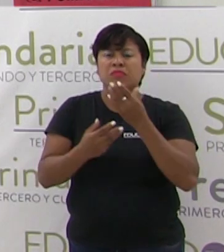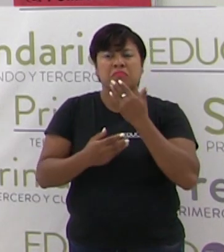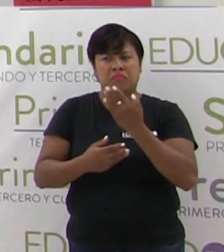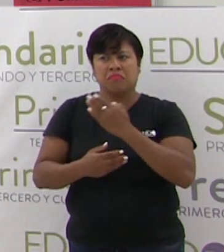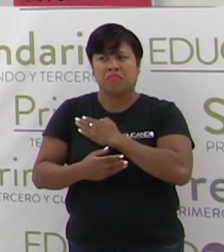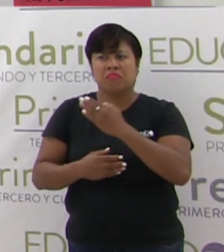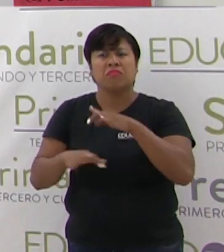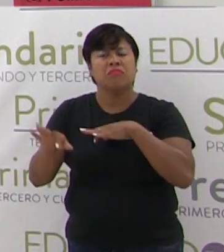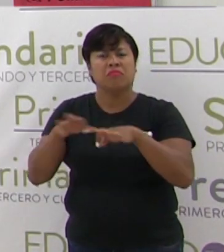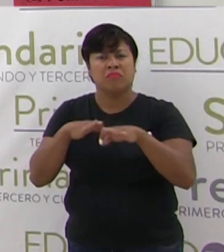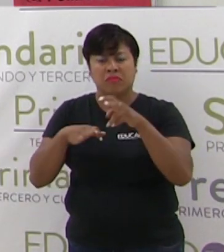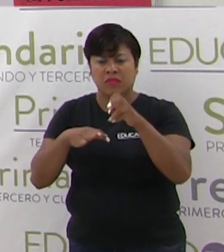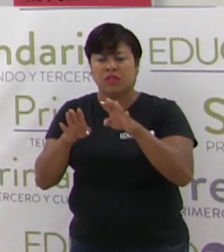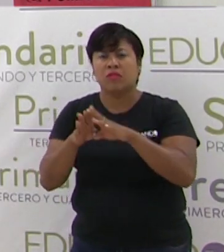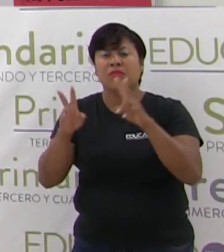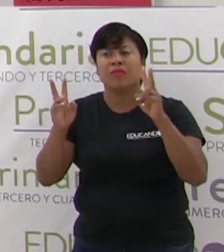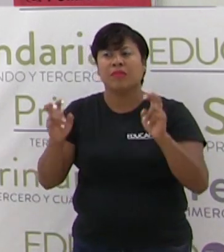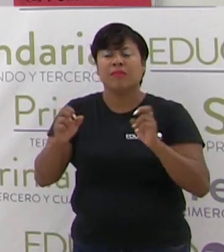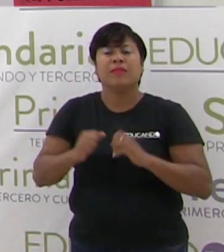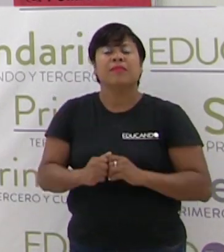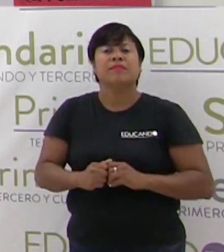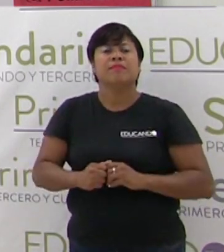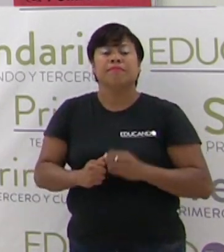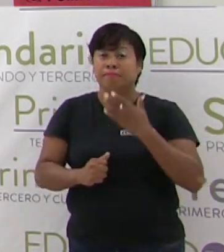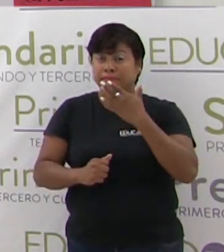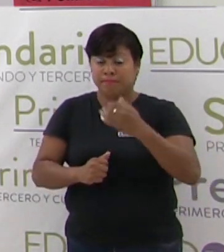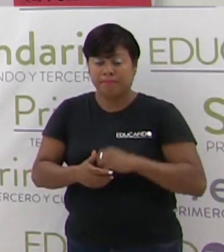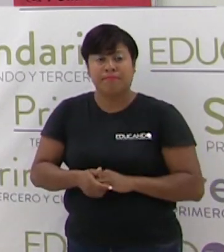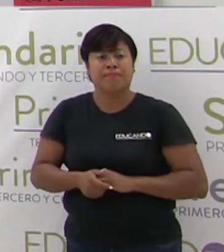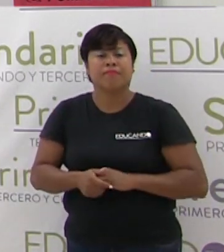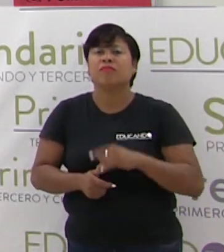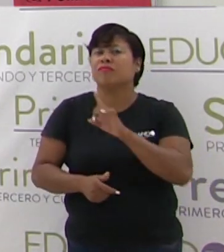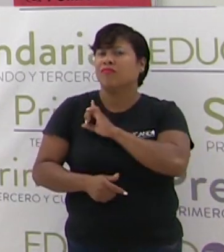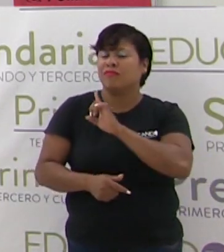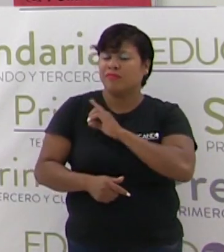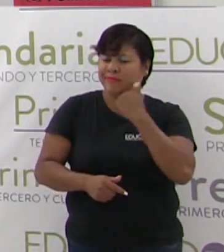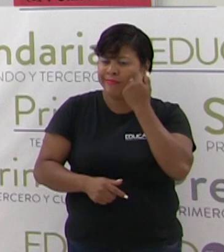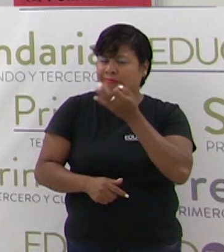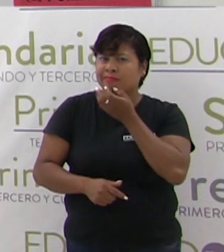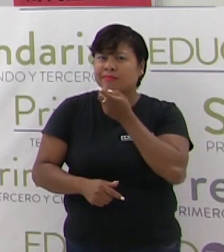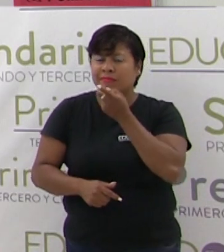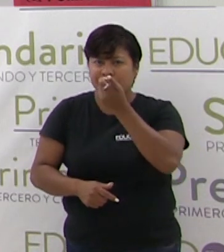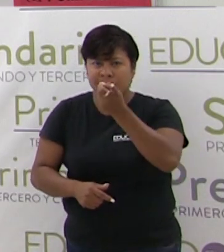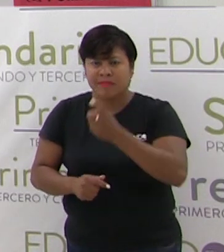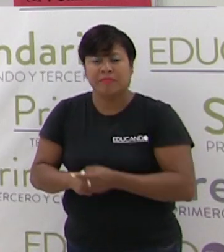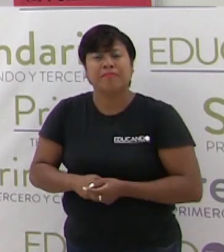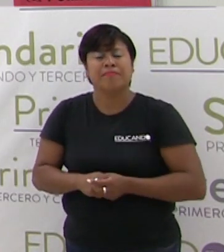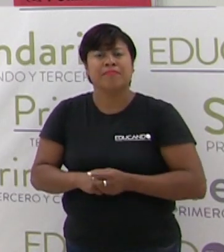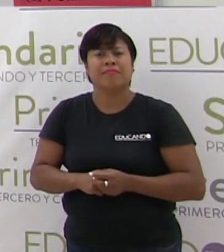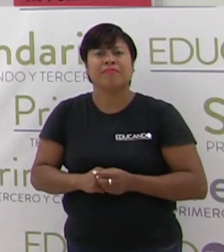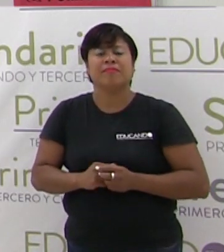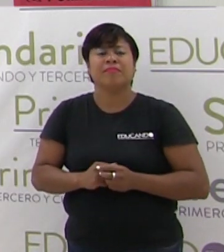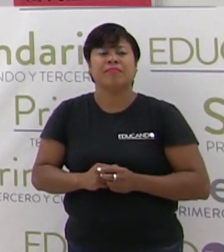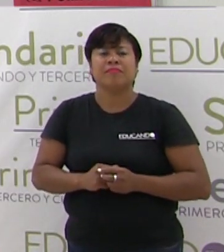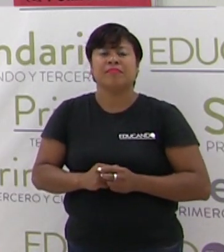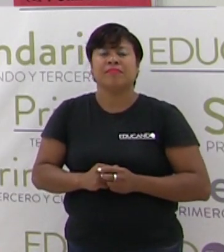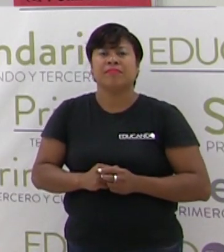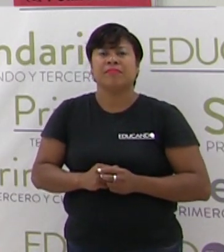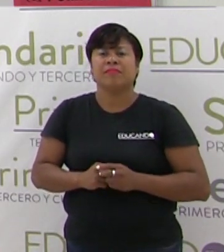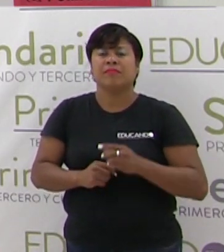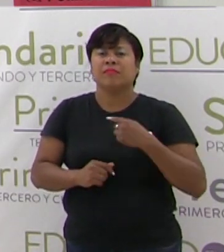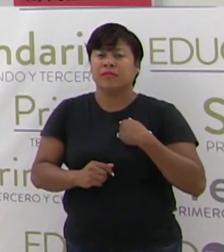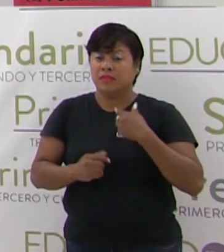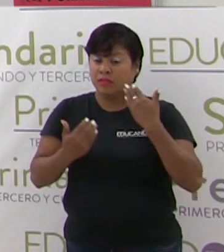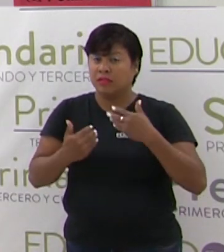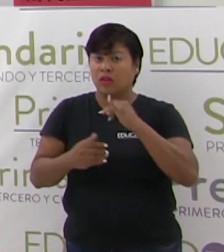un buen trabajo acerca de este tema. Y bien, pues solo me queda más que despedirme y